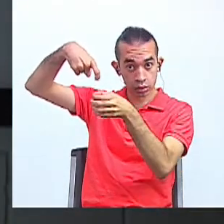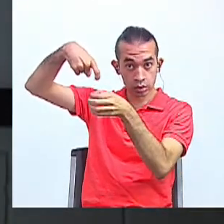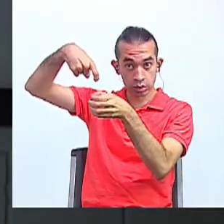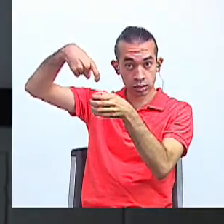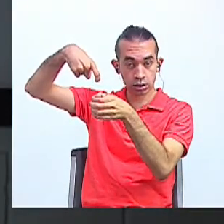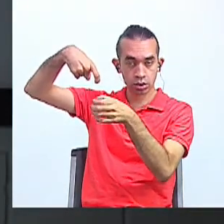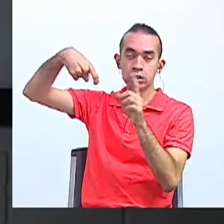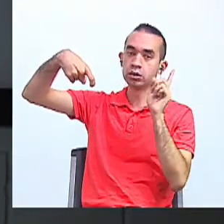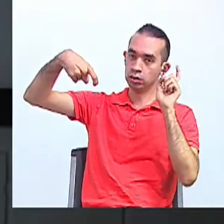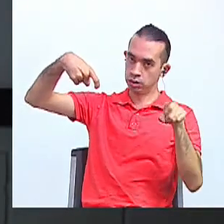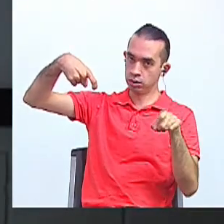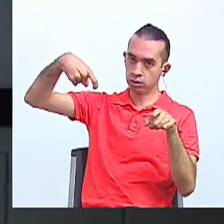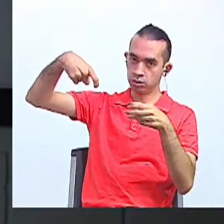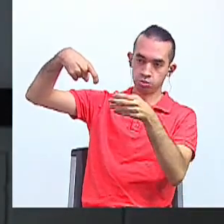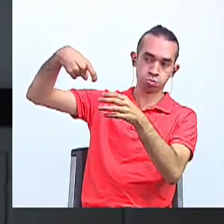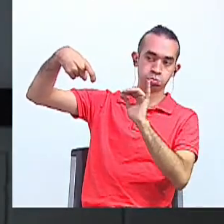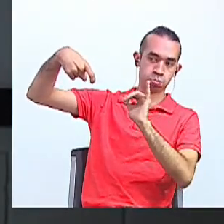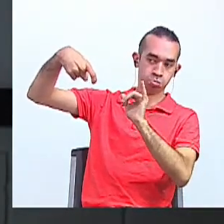nosotros